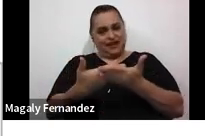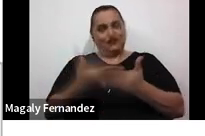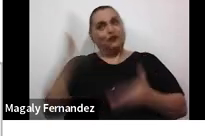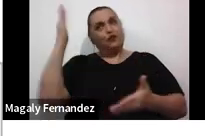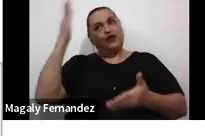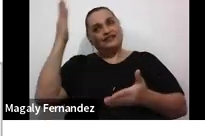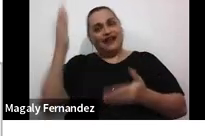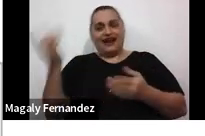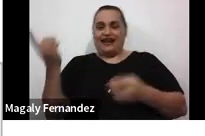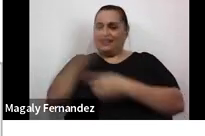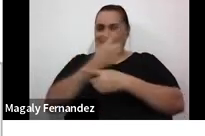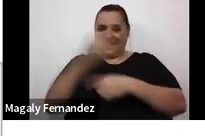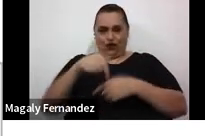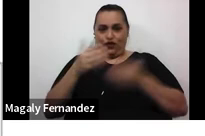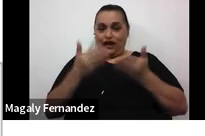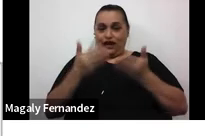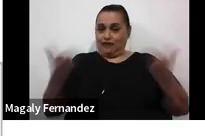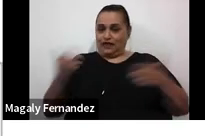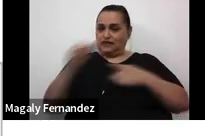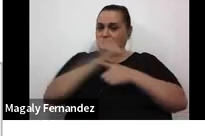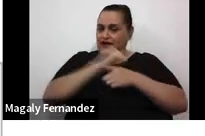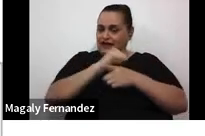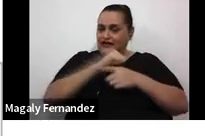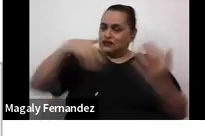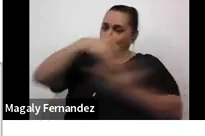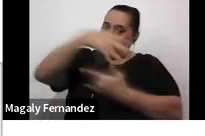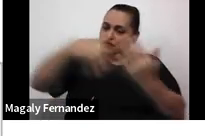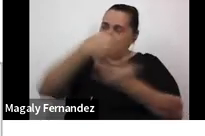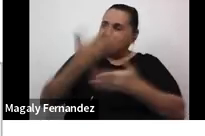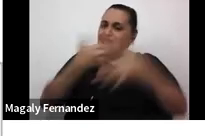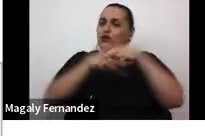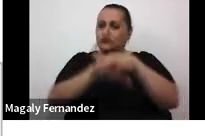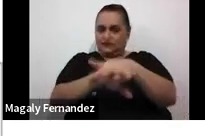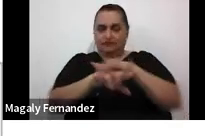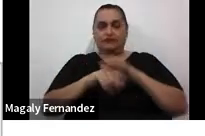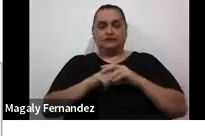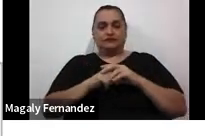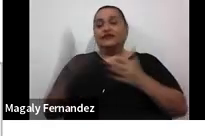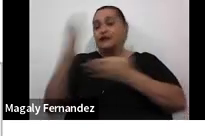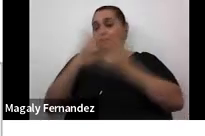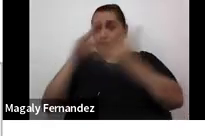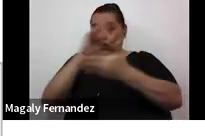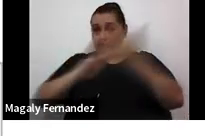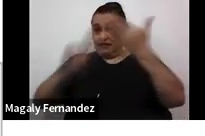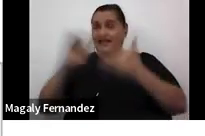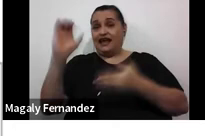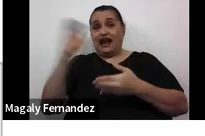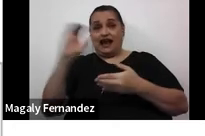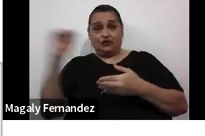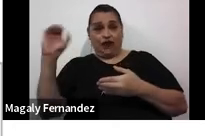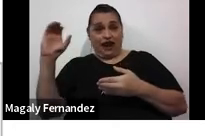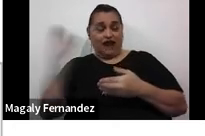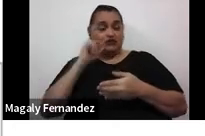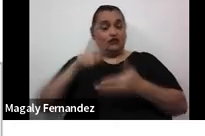impartida del día de hoy herramientas prácticas para una convivencia inclusiva de parte de la universidad Castro caras